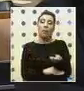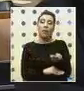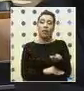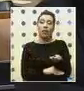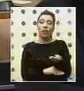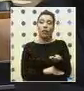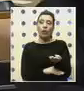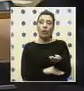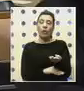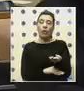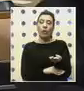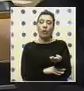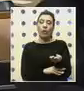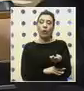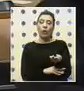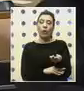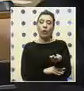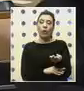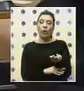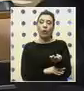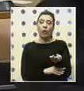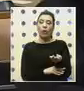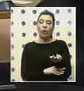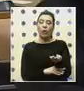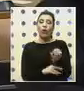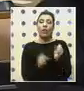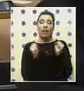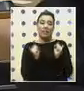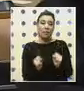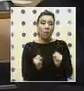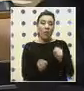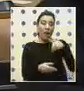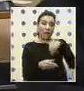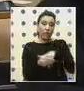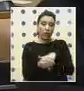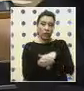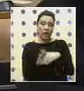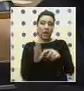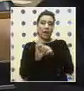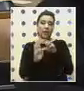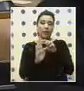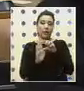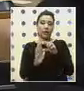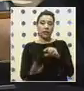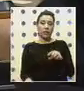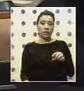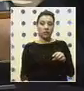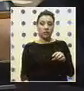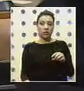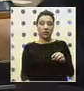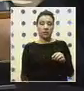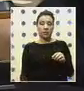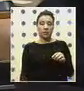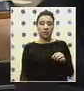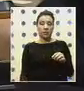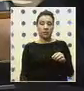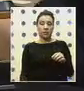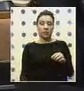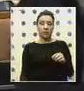que tengamos la posibilidad de votar esta indicación. Y por eso